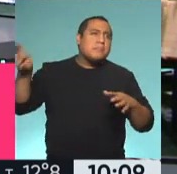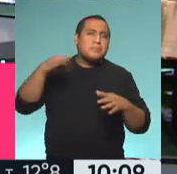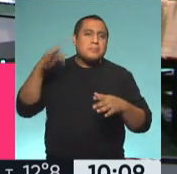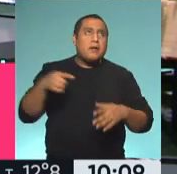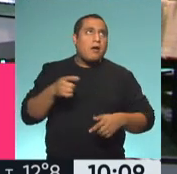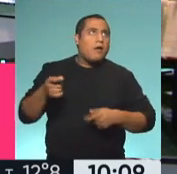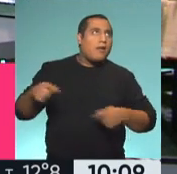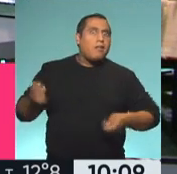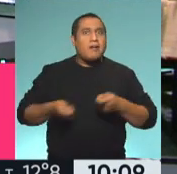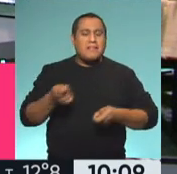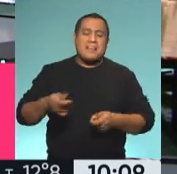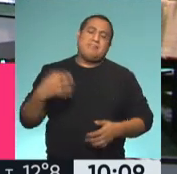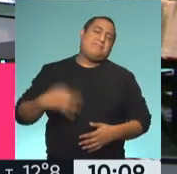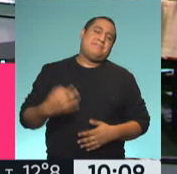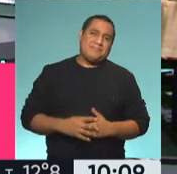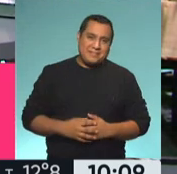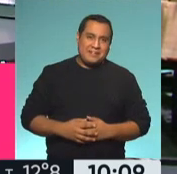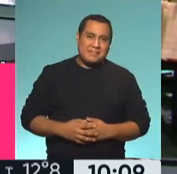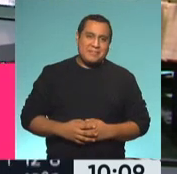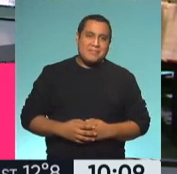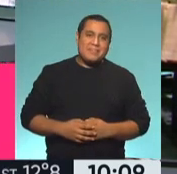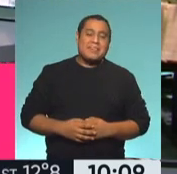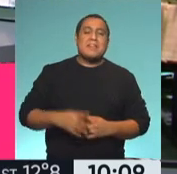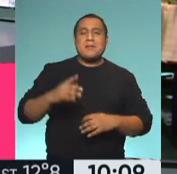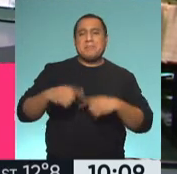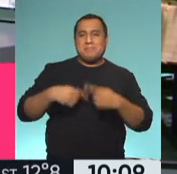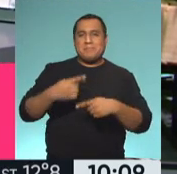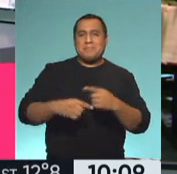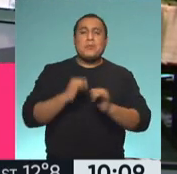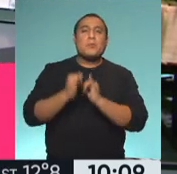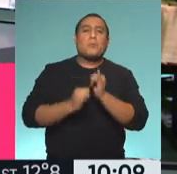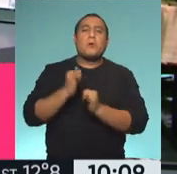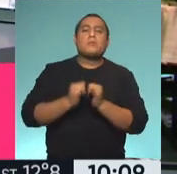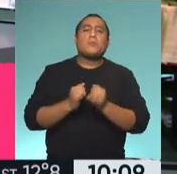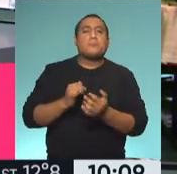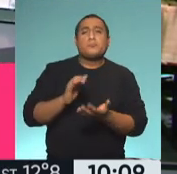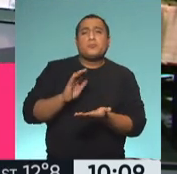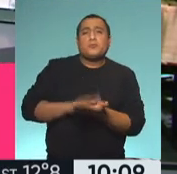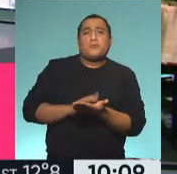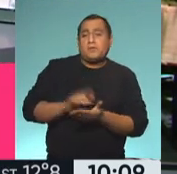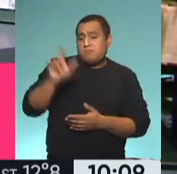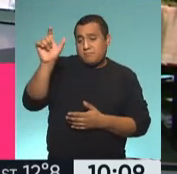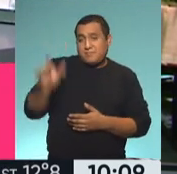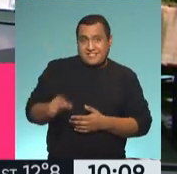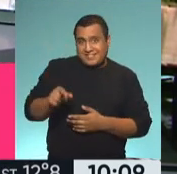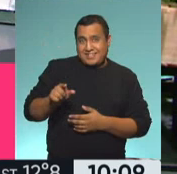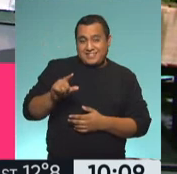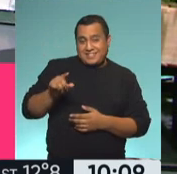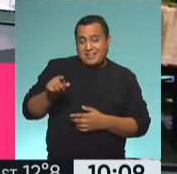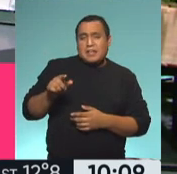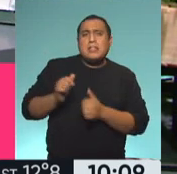extraordinaria. Bueno, seguimos. Vamos a contarles un poquitito la historia de Carlitos